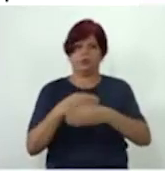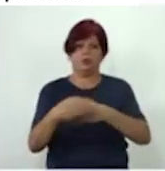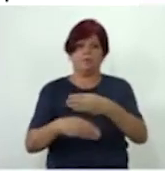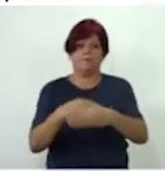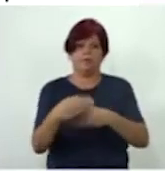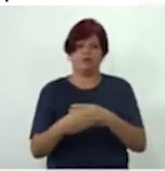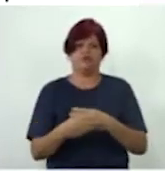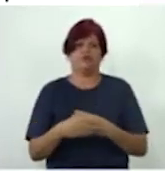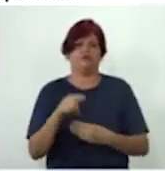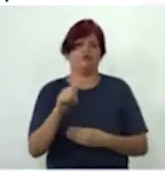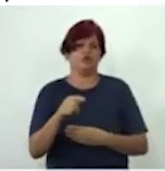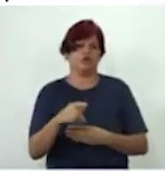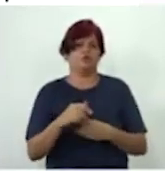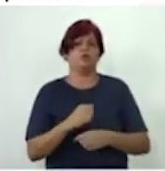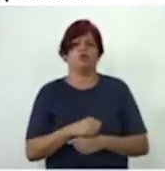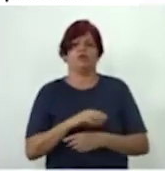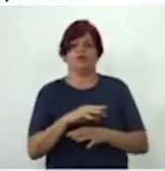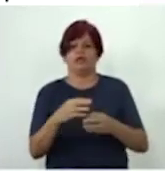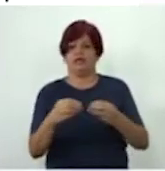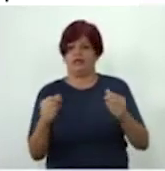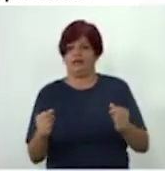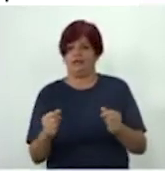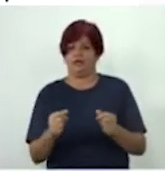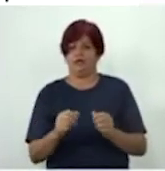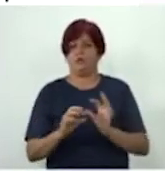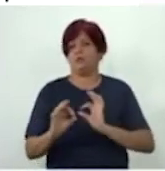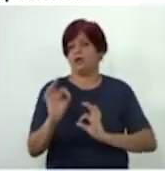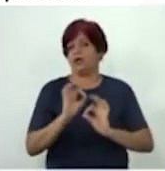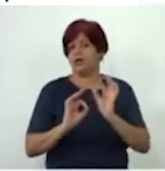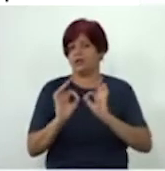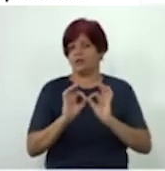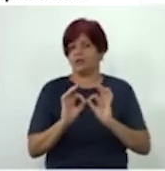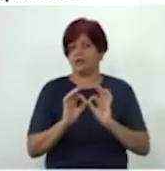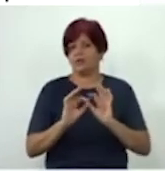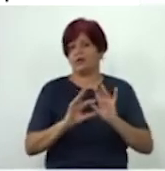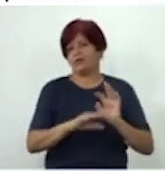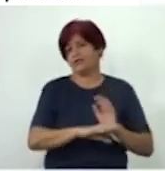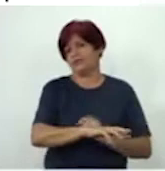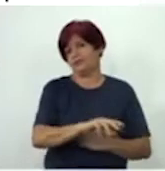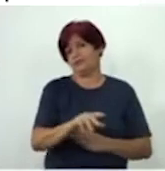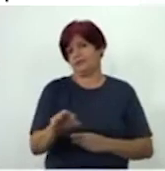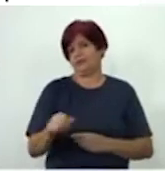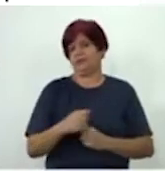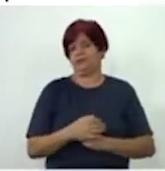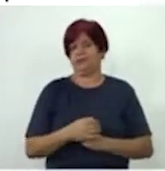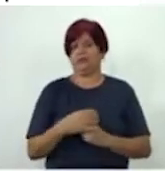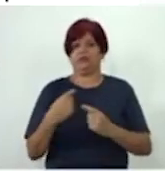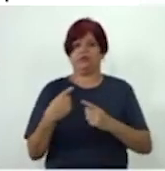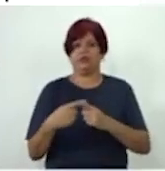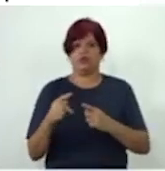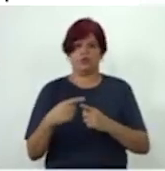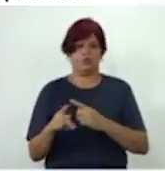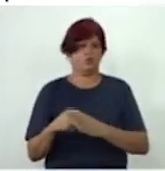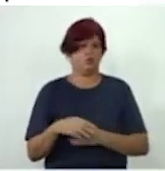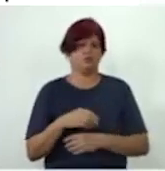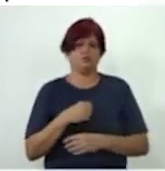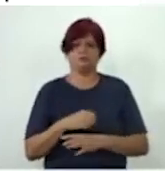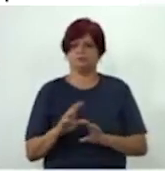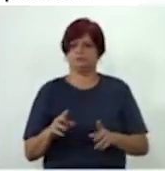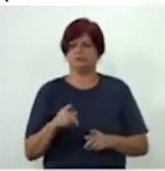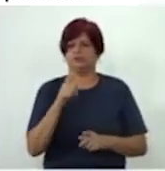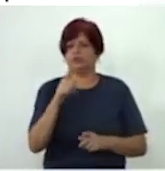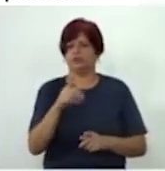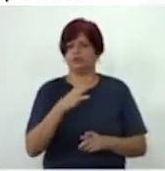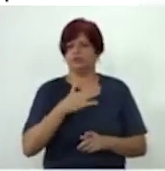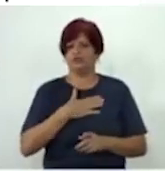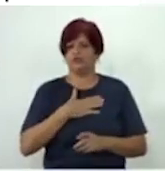procesos que ocurren en ella, así como el cuidado del medio ambiente, y otro software como por ejemplo Tú, Yo